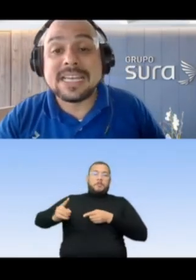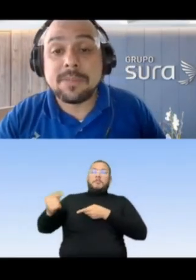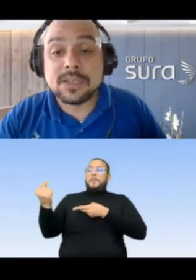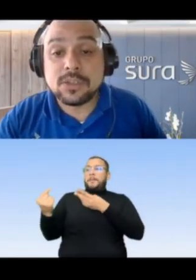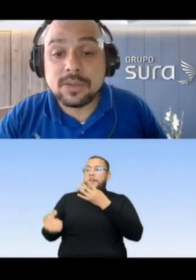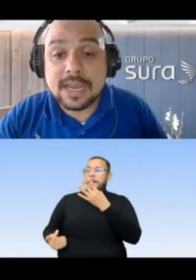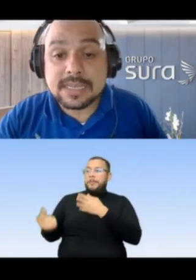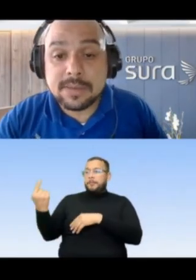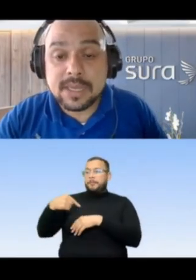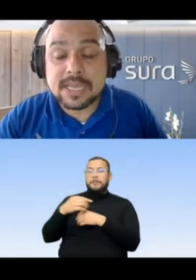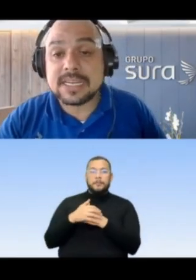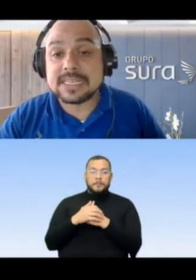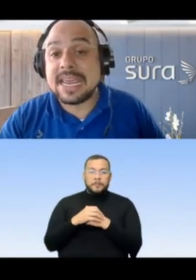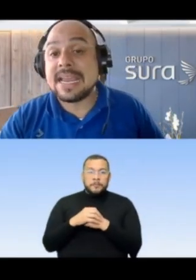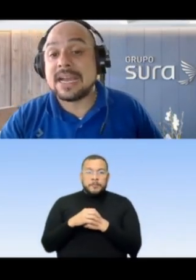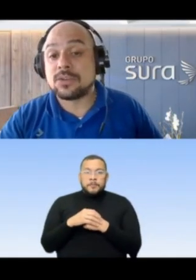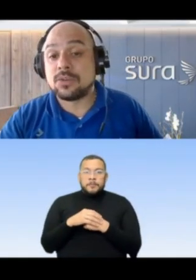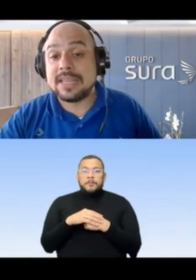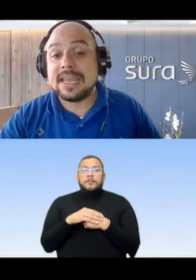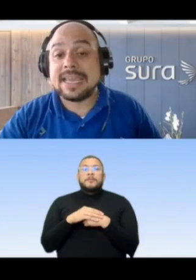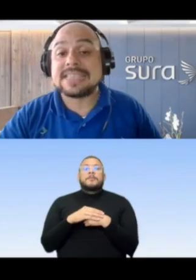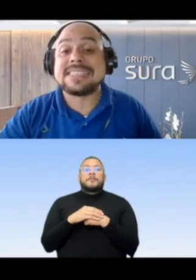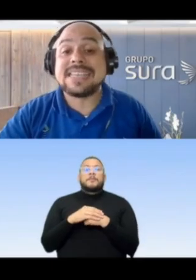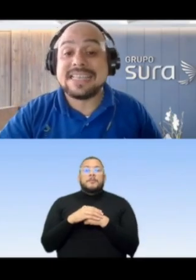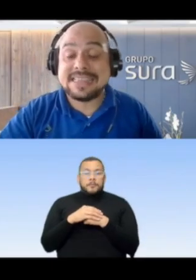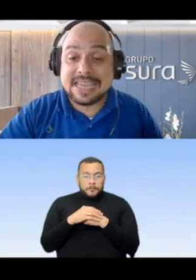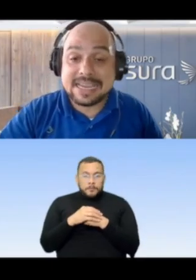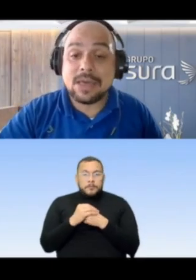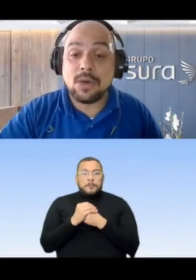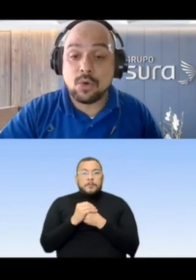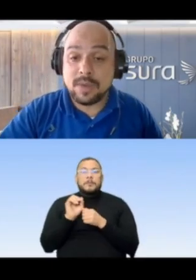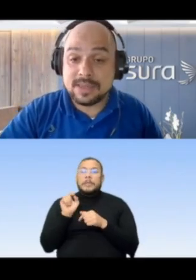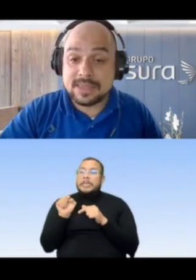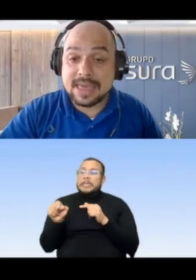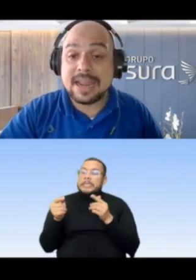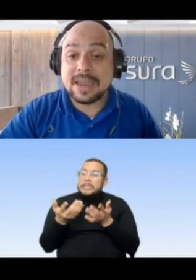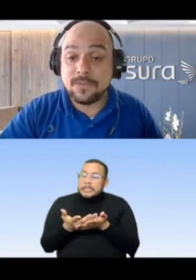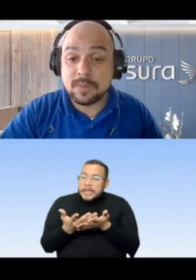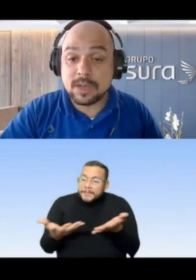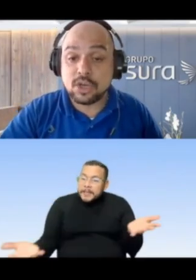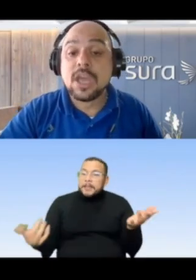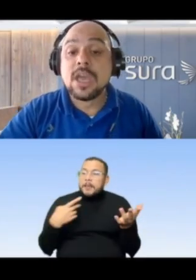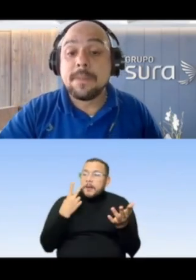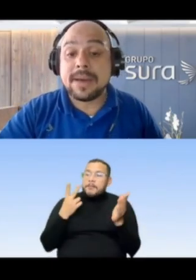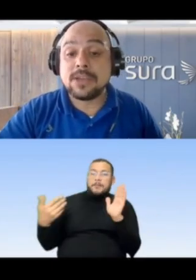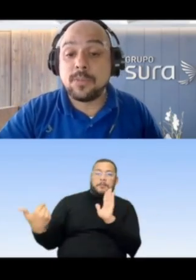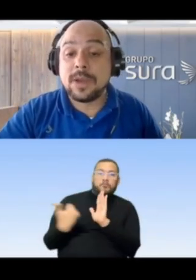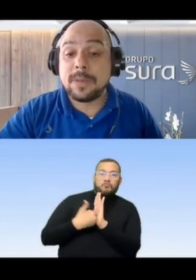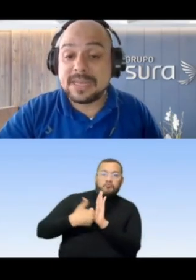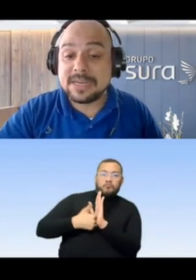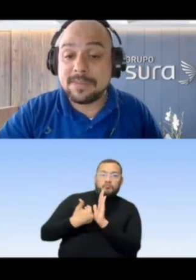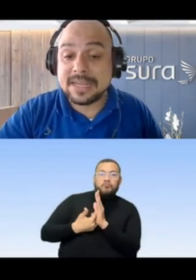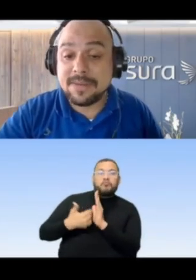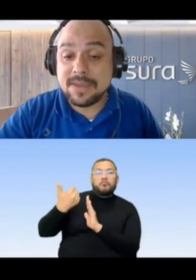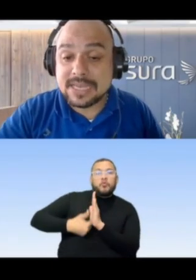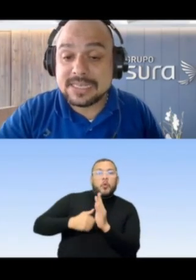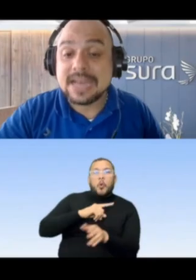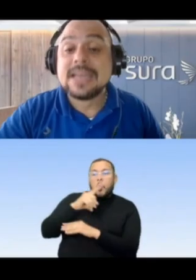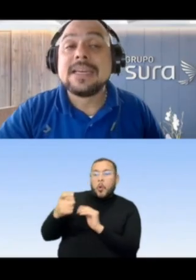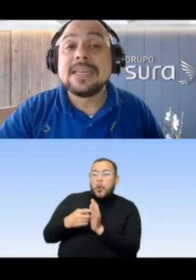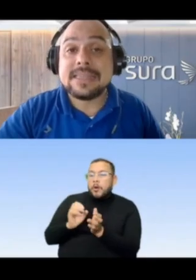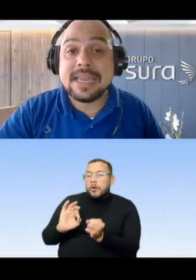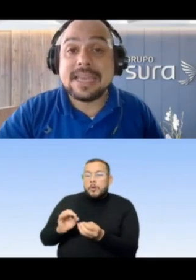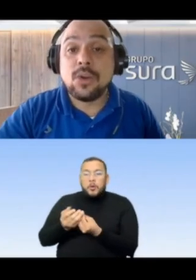ojo, preservación de las evidencias en caso tal de que se tenga documentada la información para yo poder preservar